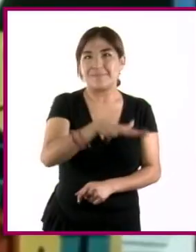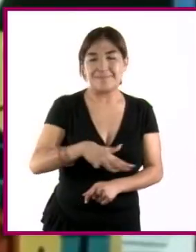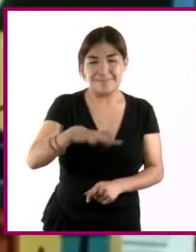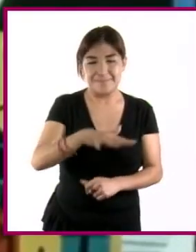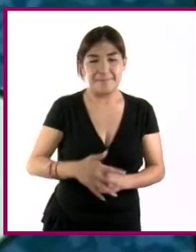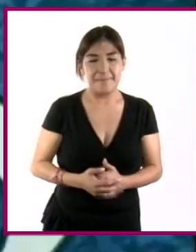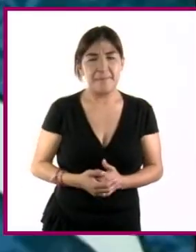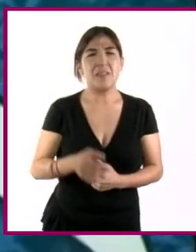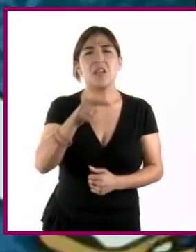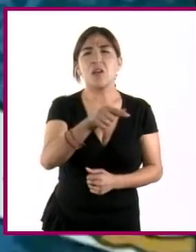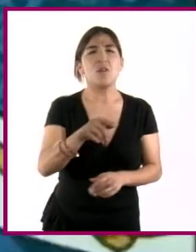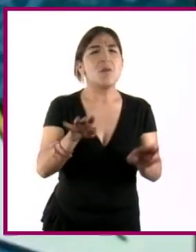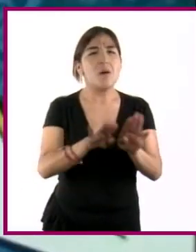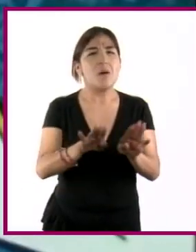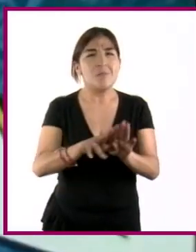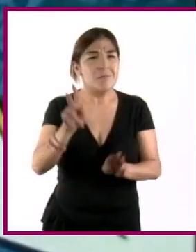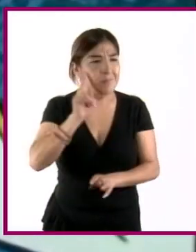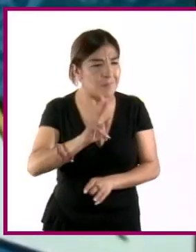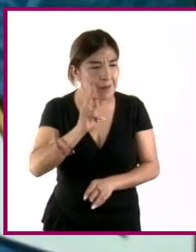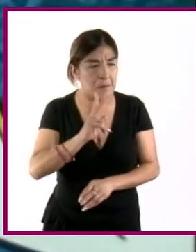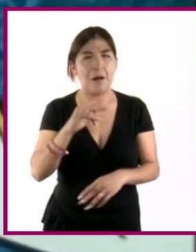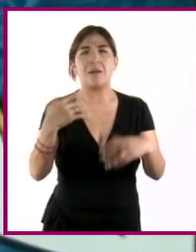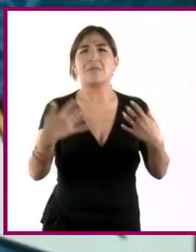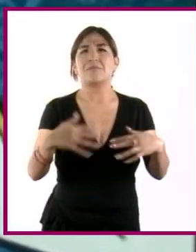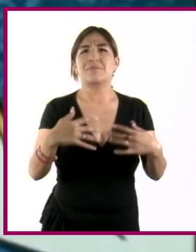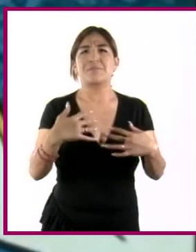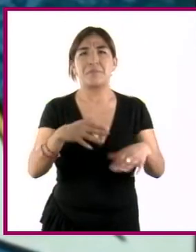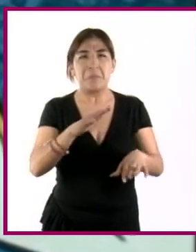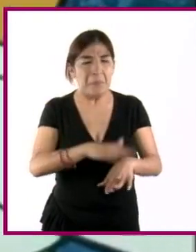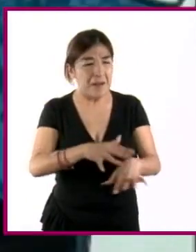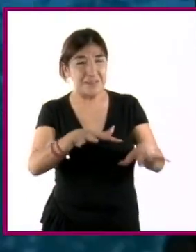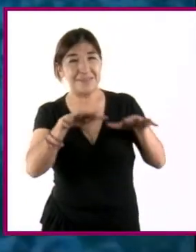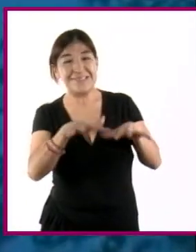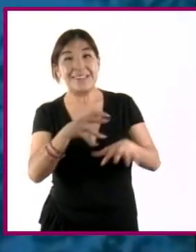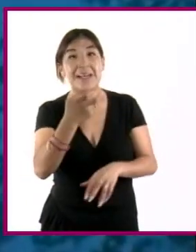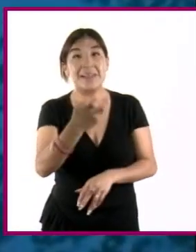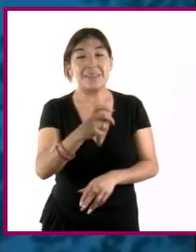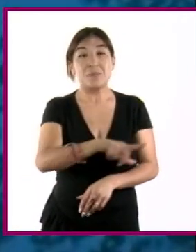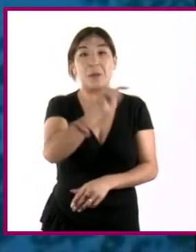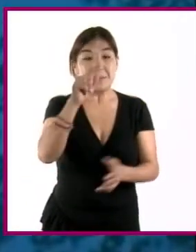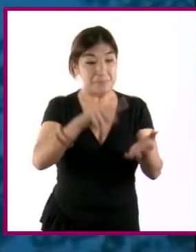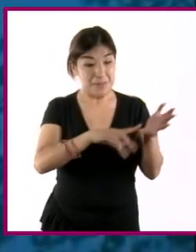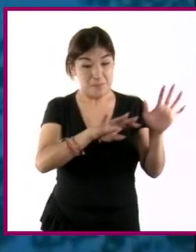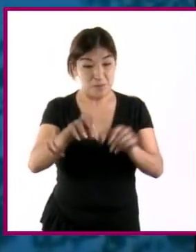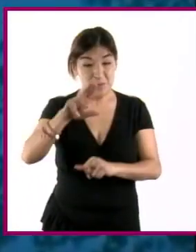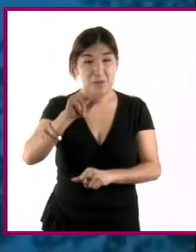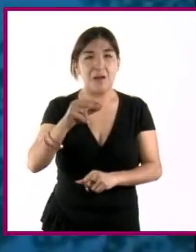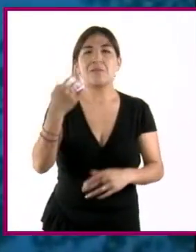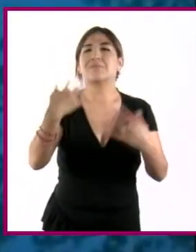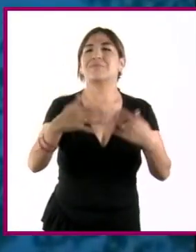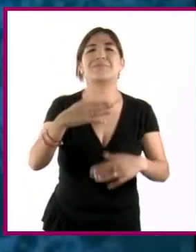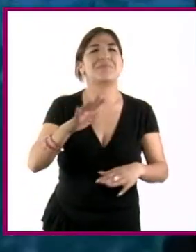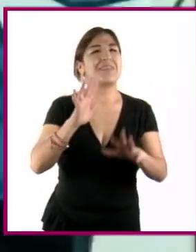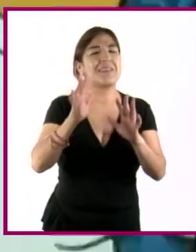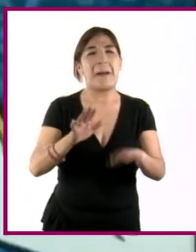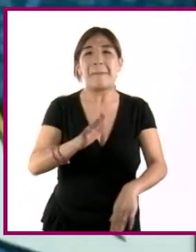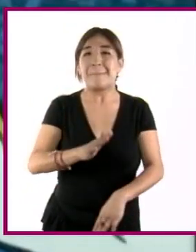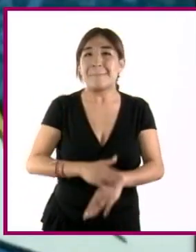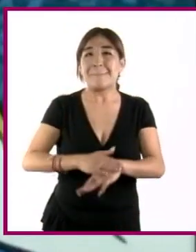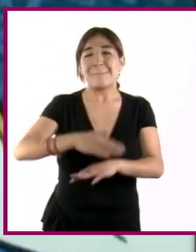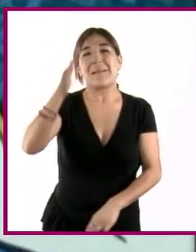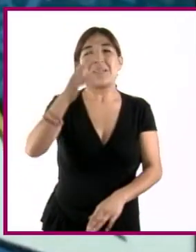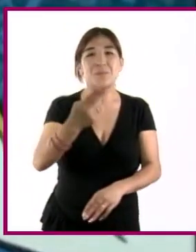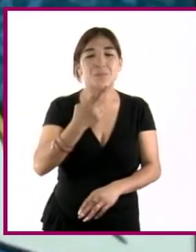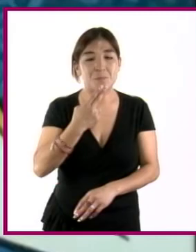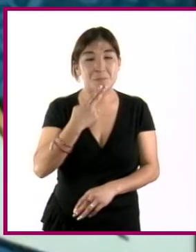Este impacto fue tan grande que para la mitad de la década de los 80 su consumo ya había rebasado al de otros materiales